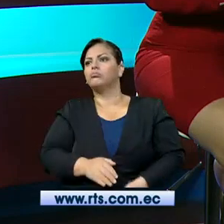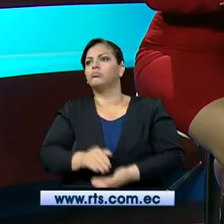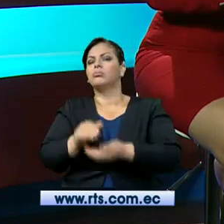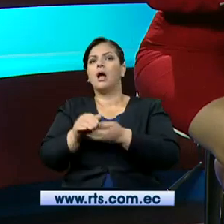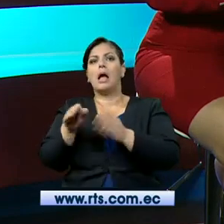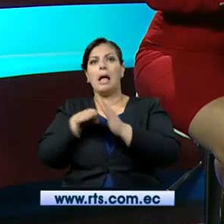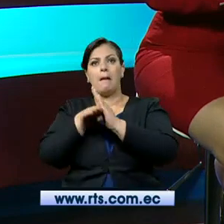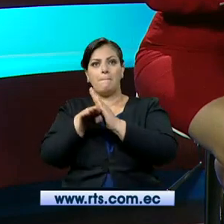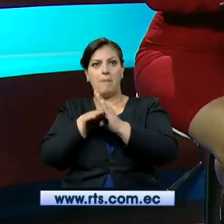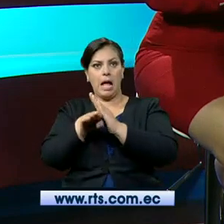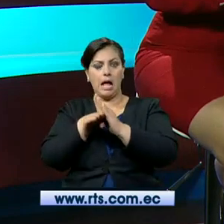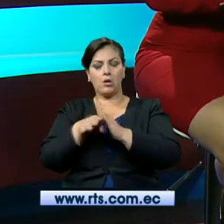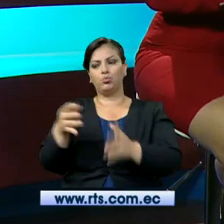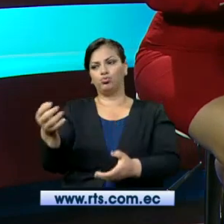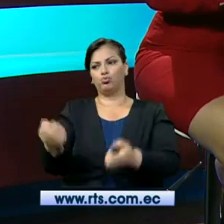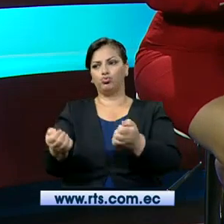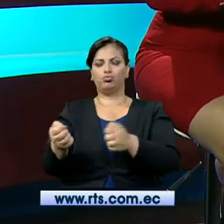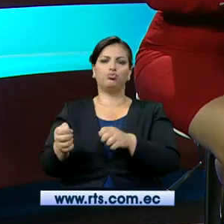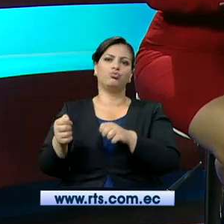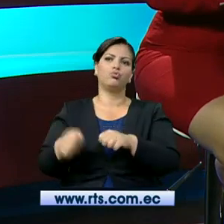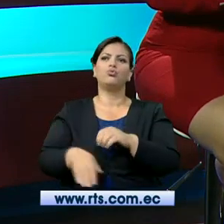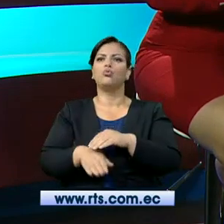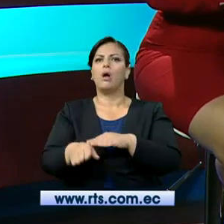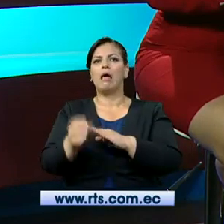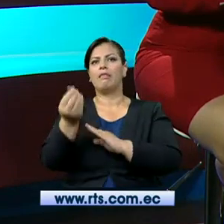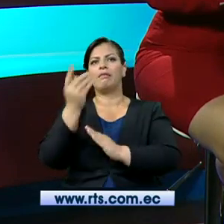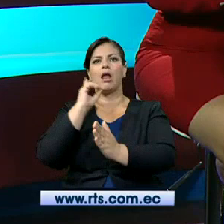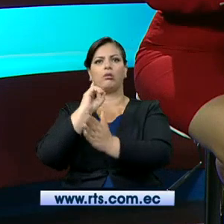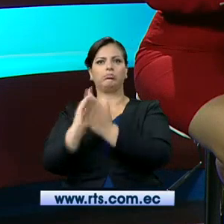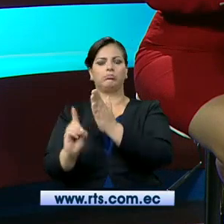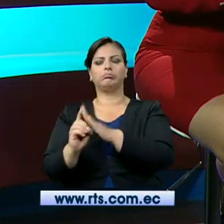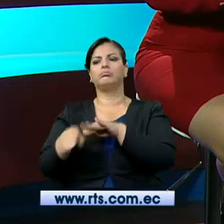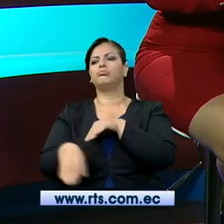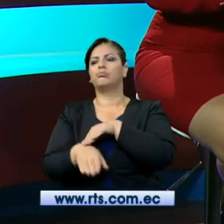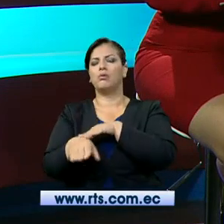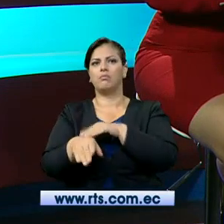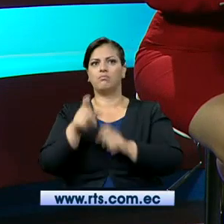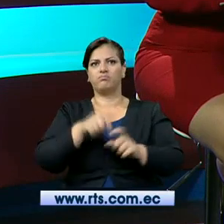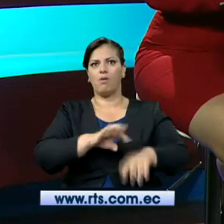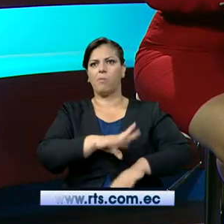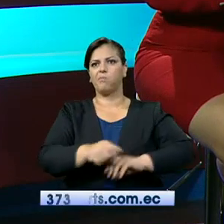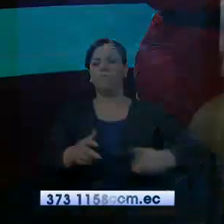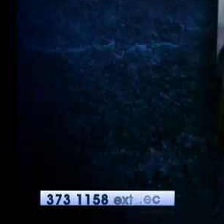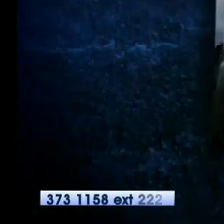Los antisociales son intensamente buscados por la policía.